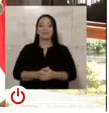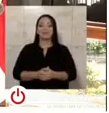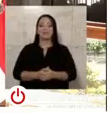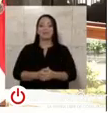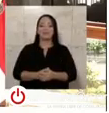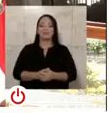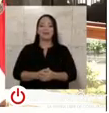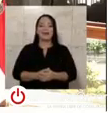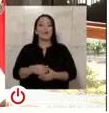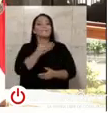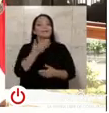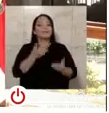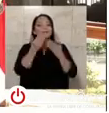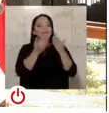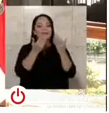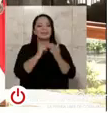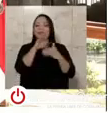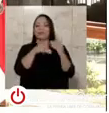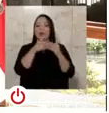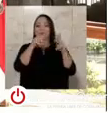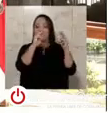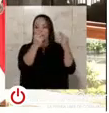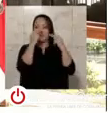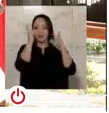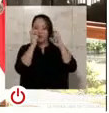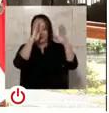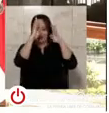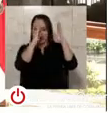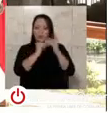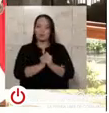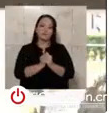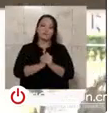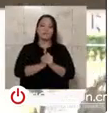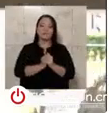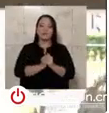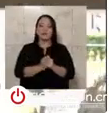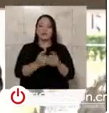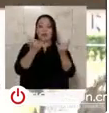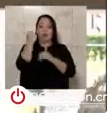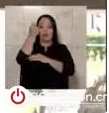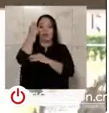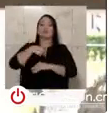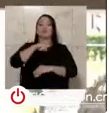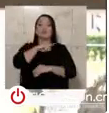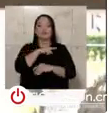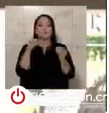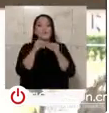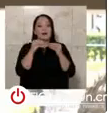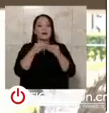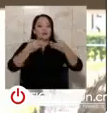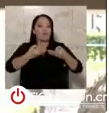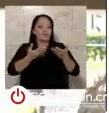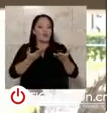presidente, muchas gracias y un saludo a todas las personas que nos ven y escuchan. Bueno, en esta administración nos hemos vuelto más sofisticados